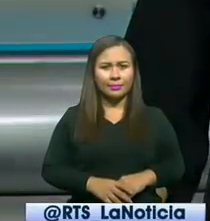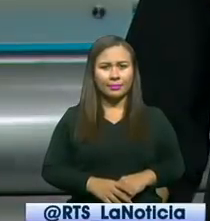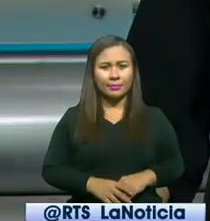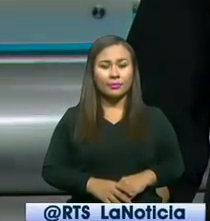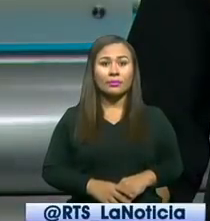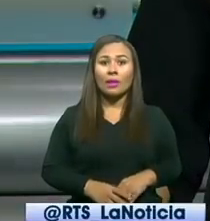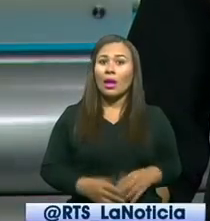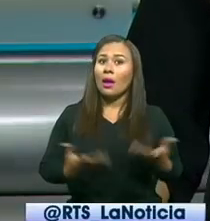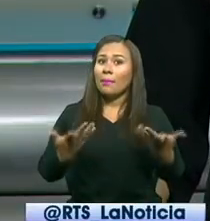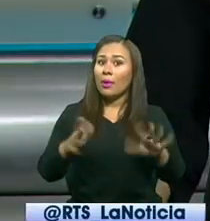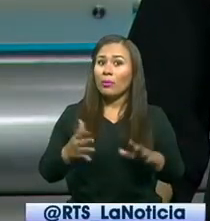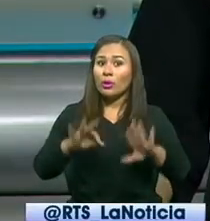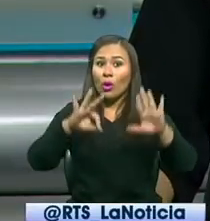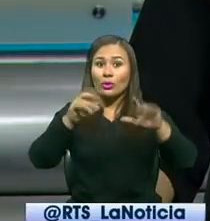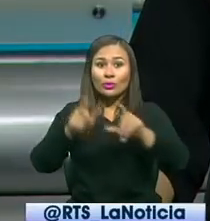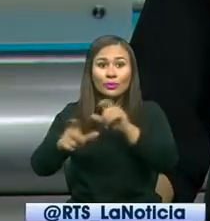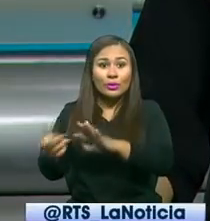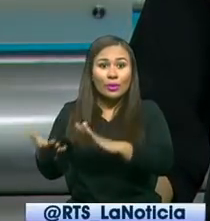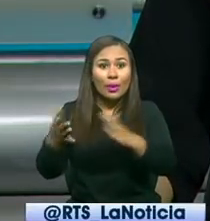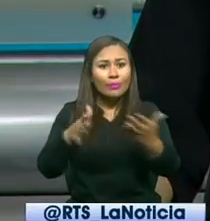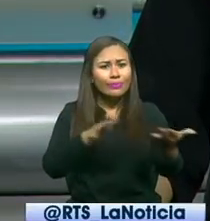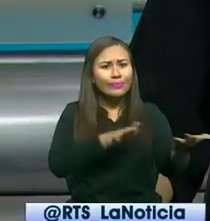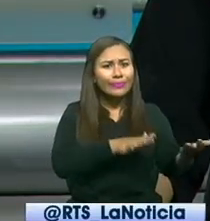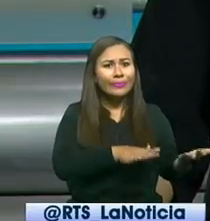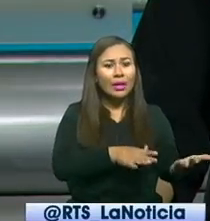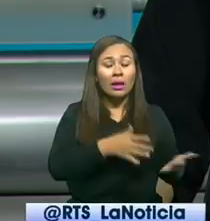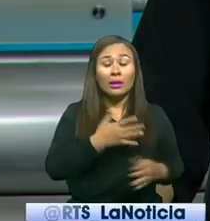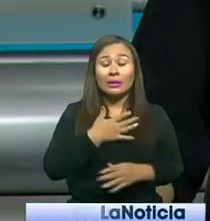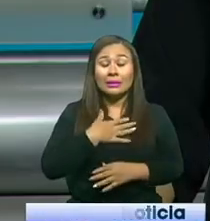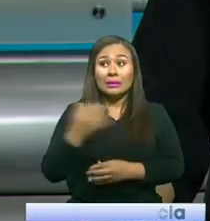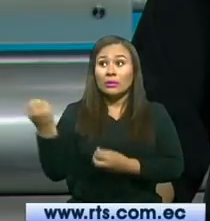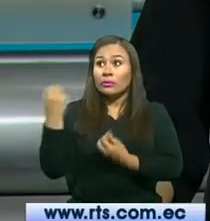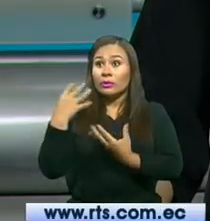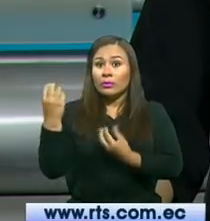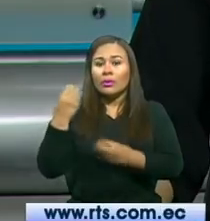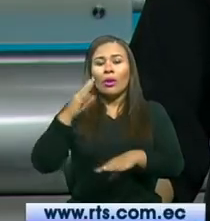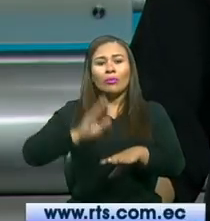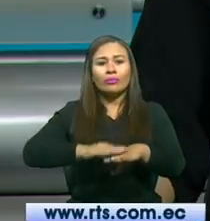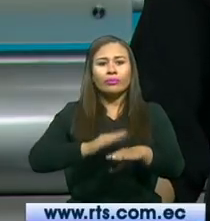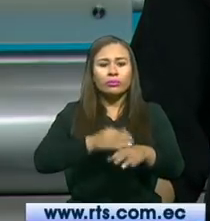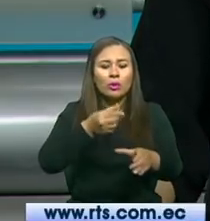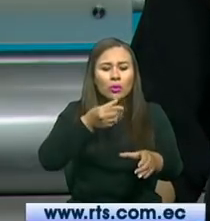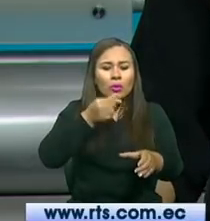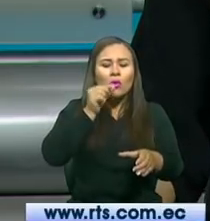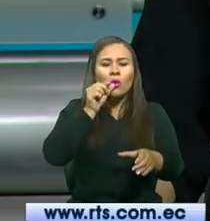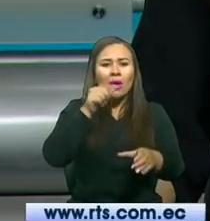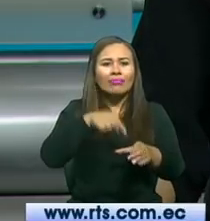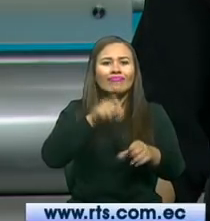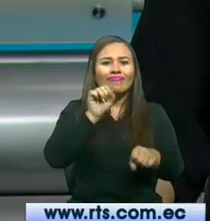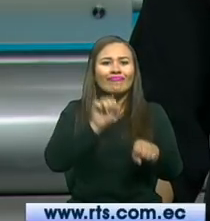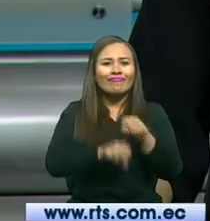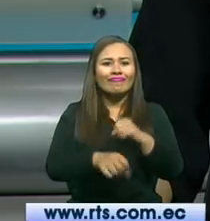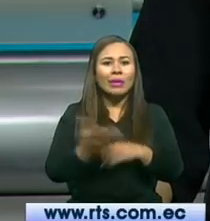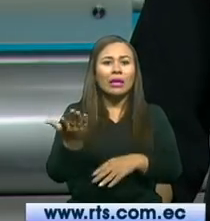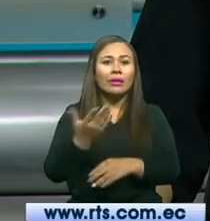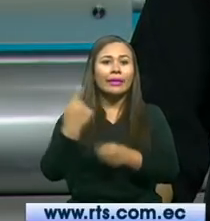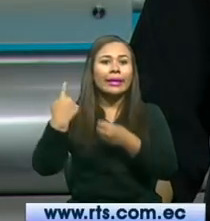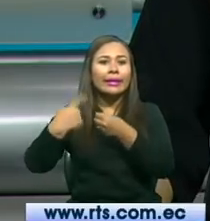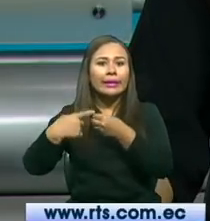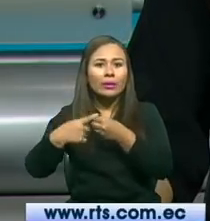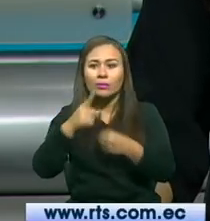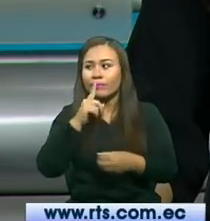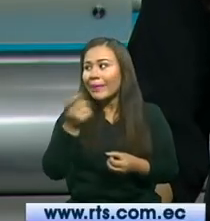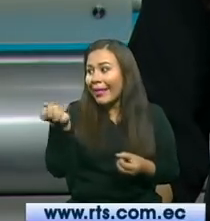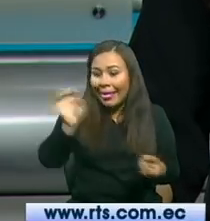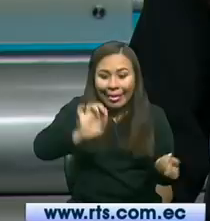Al menos 8 fallecidos se han registrado en las últimas horas, aparentemente por intoxicación de alcohol metílico en Quito. La policía realizó